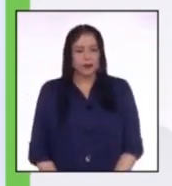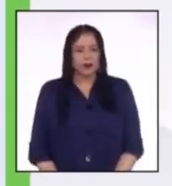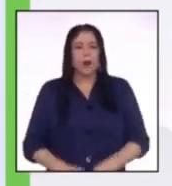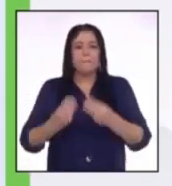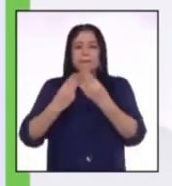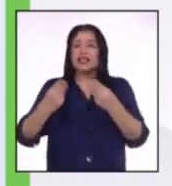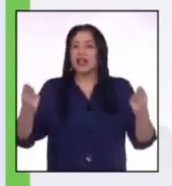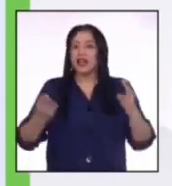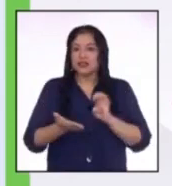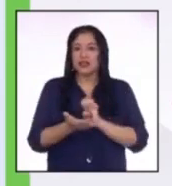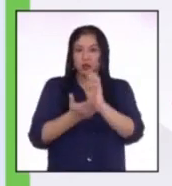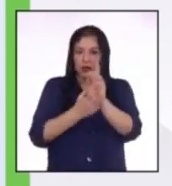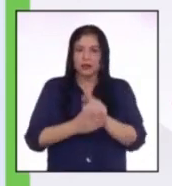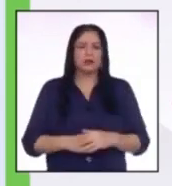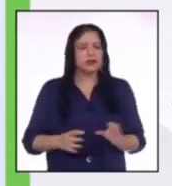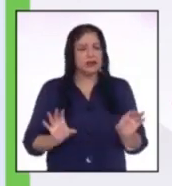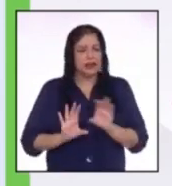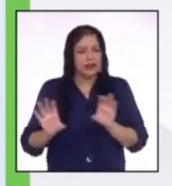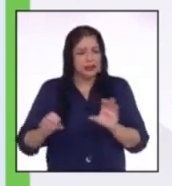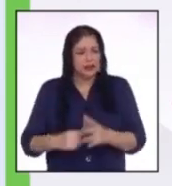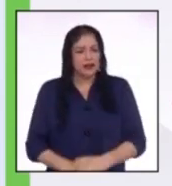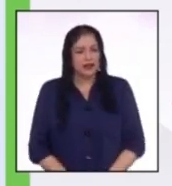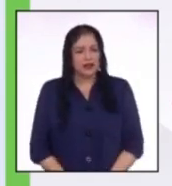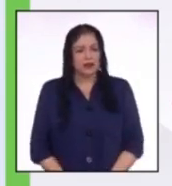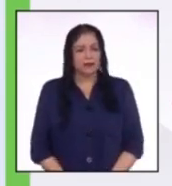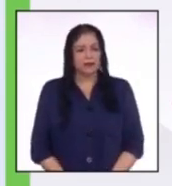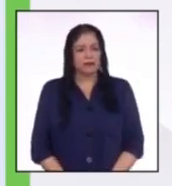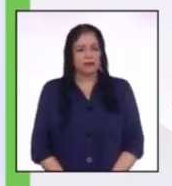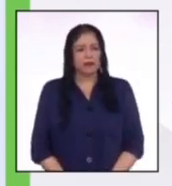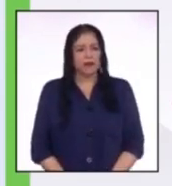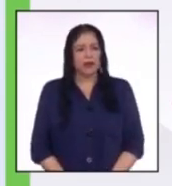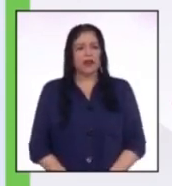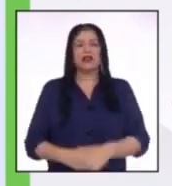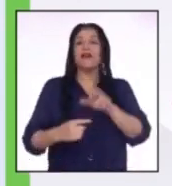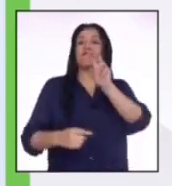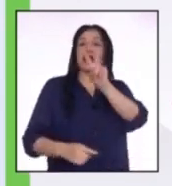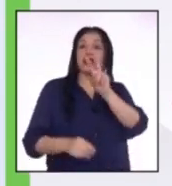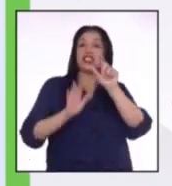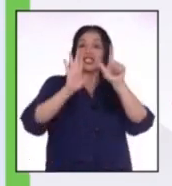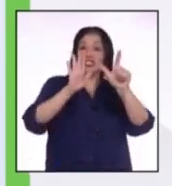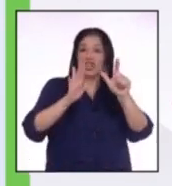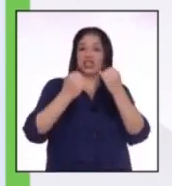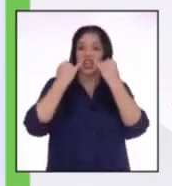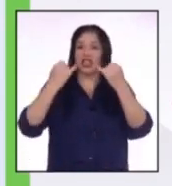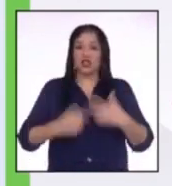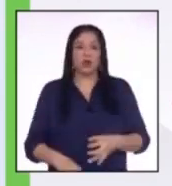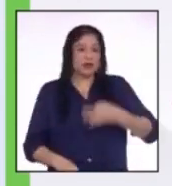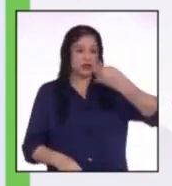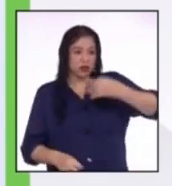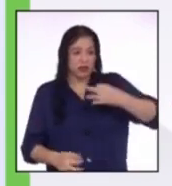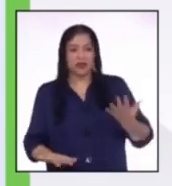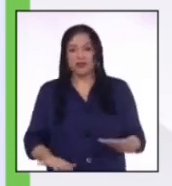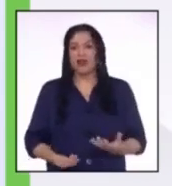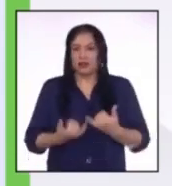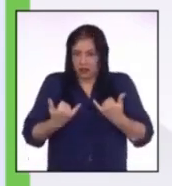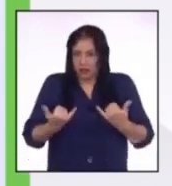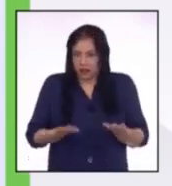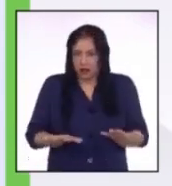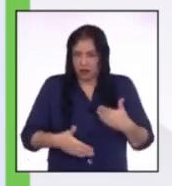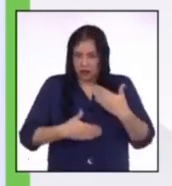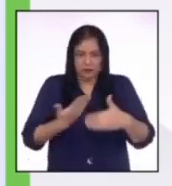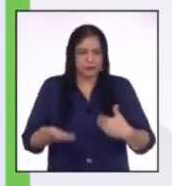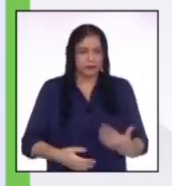making 27 chichang wichi de casting api ubica